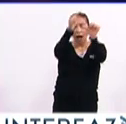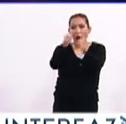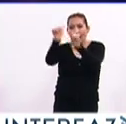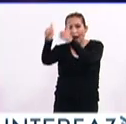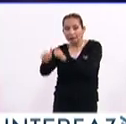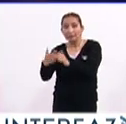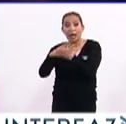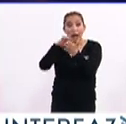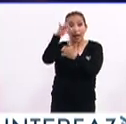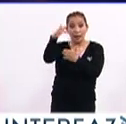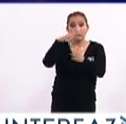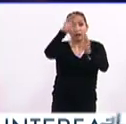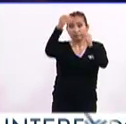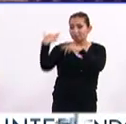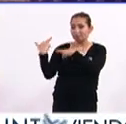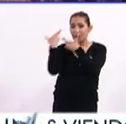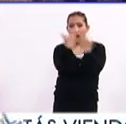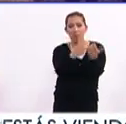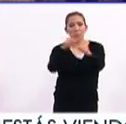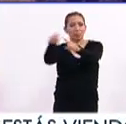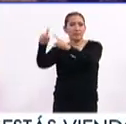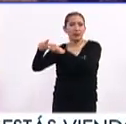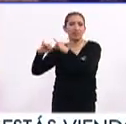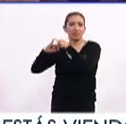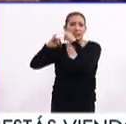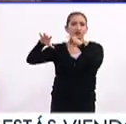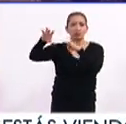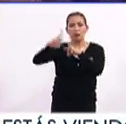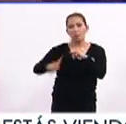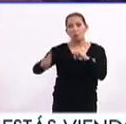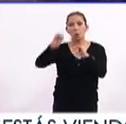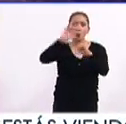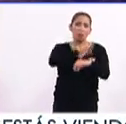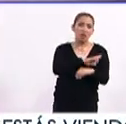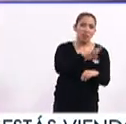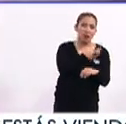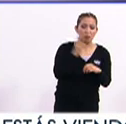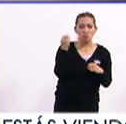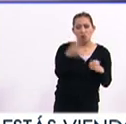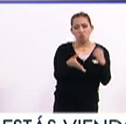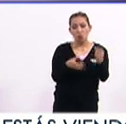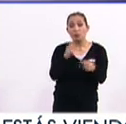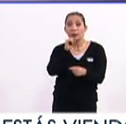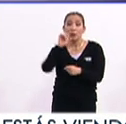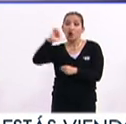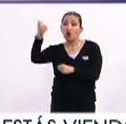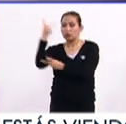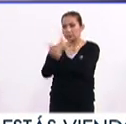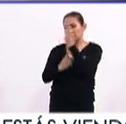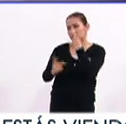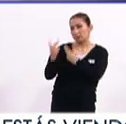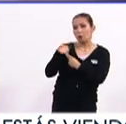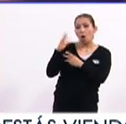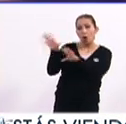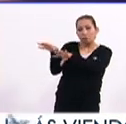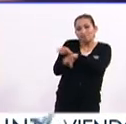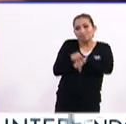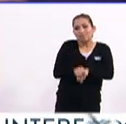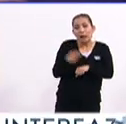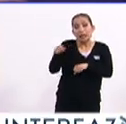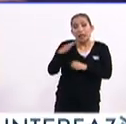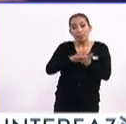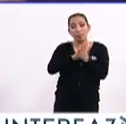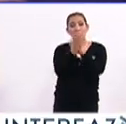arte, gracias a piezas donadas por diversas instituciones públicas y privadas, así como algunos préstamos y adquisiciones que